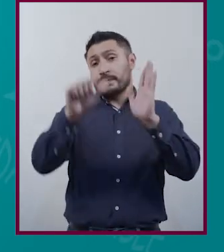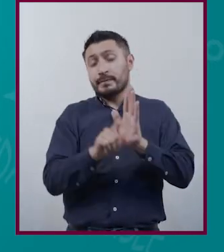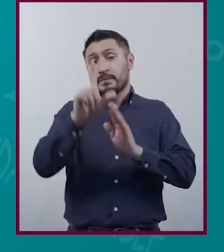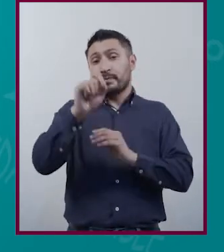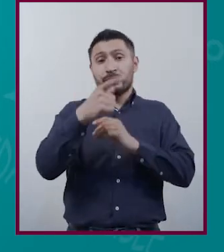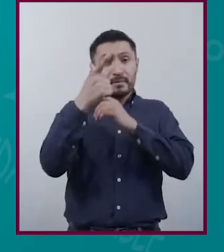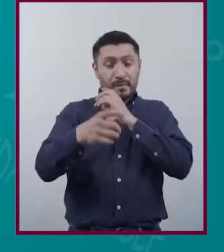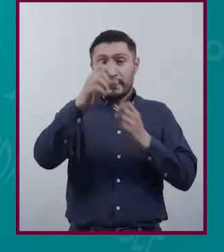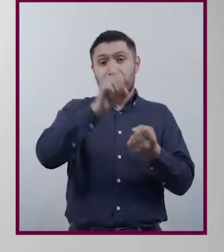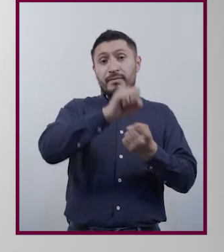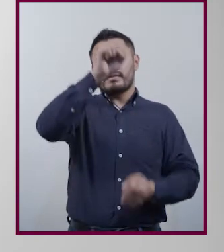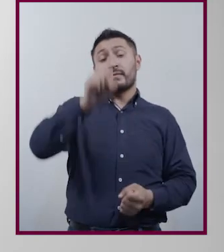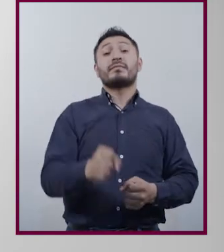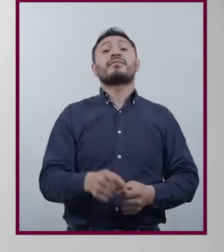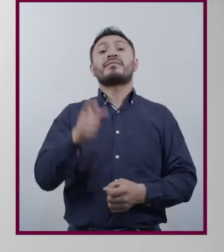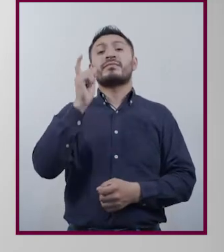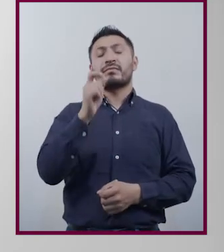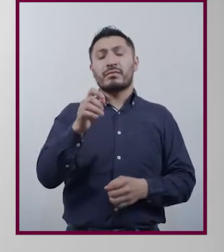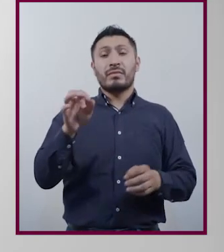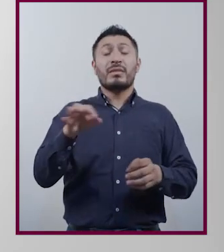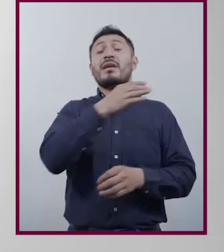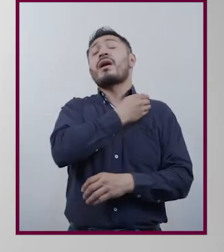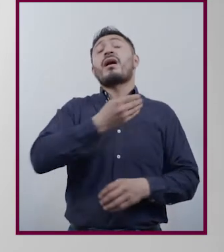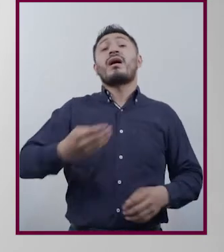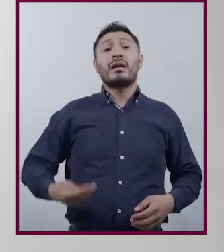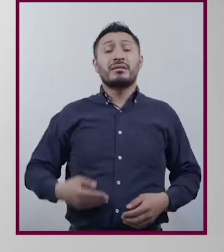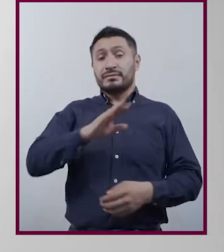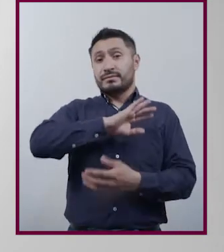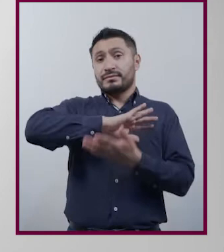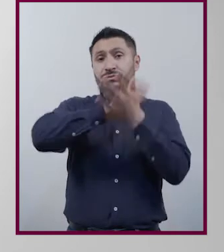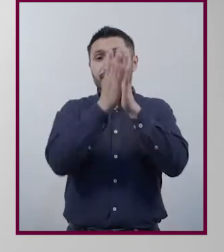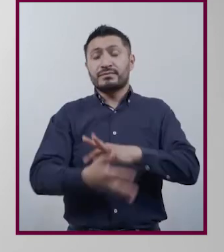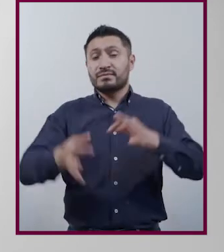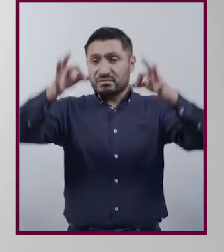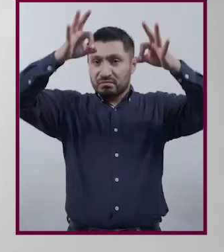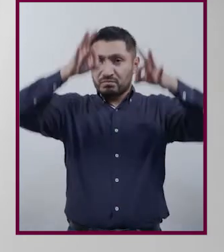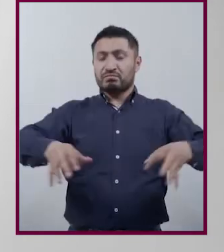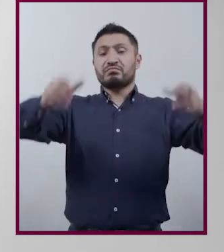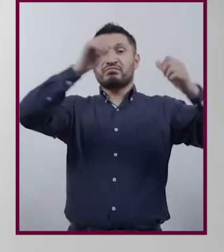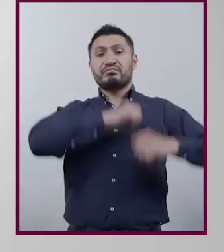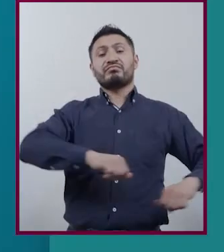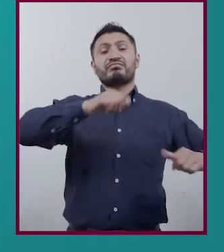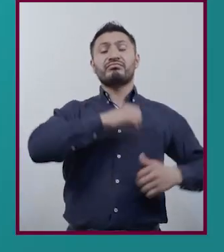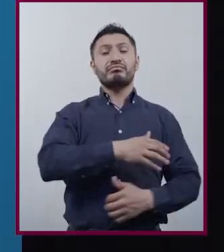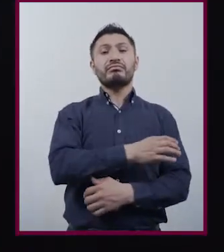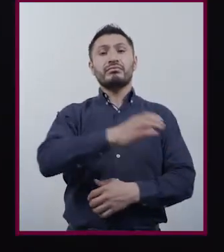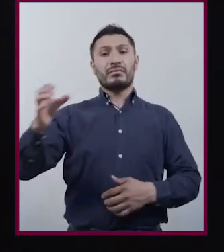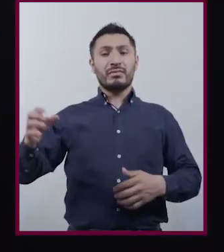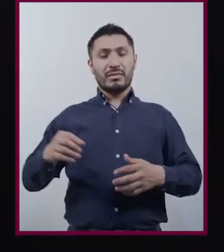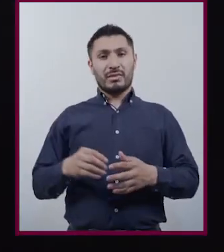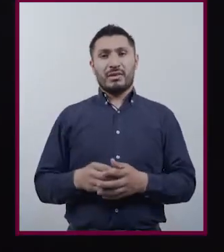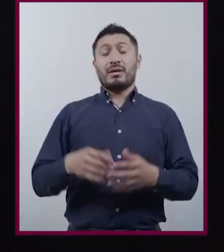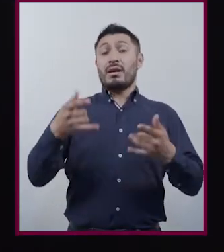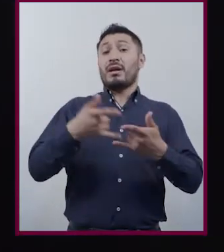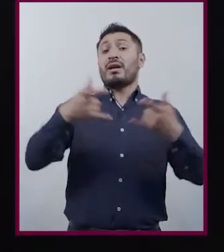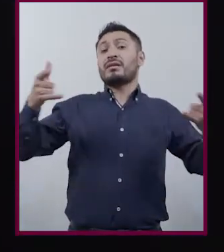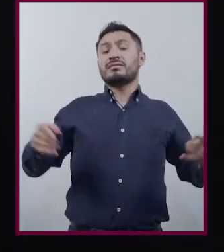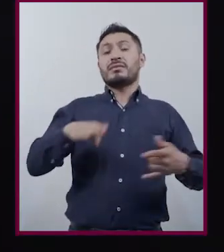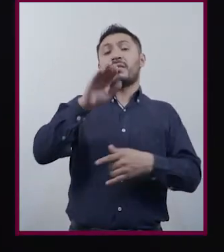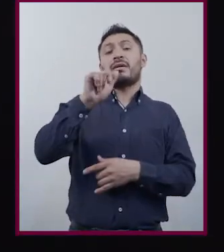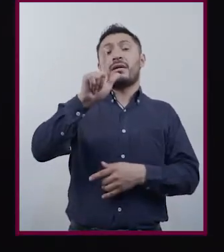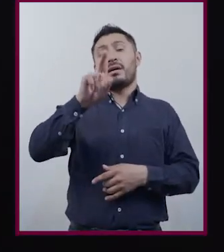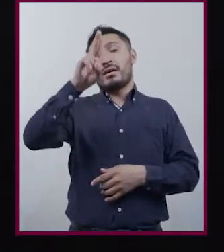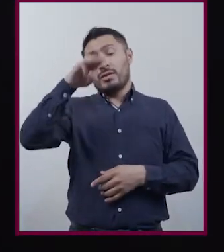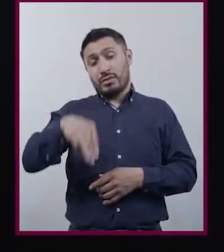de la Constitución, de forma que el presidente se convertía en la suprema autoridad agraria. La historia de Balún